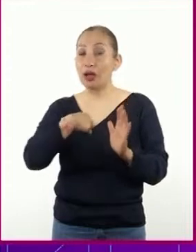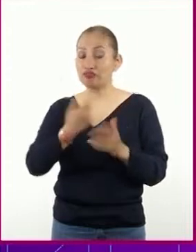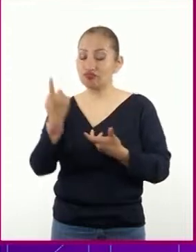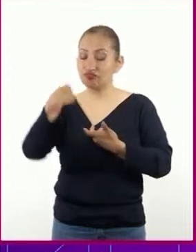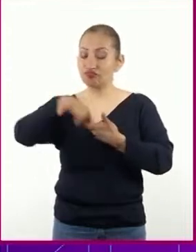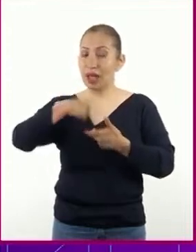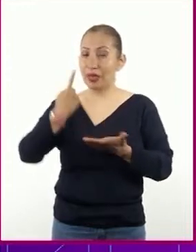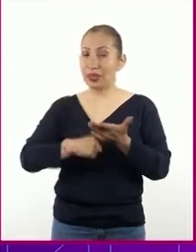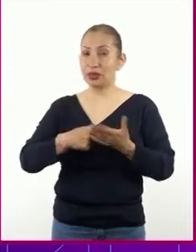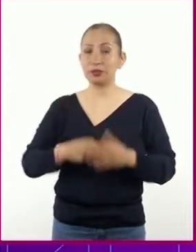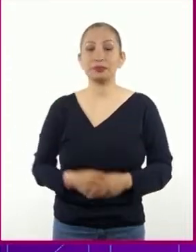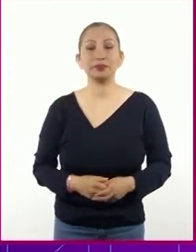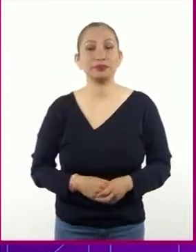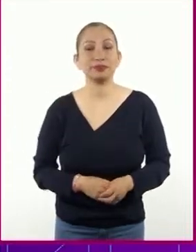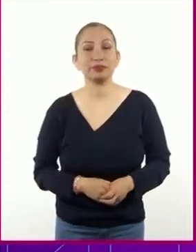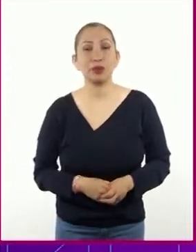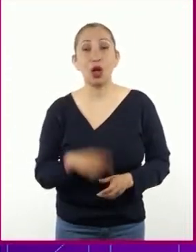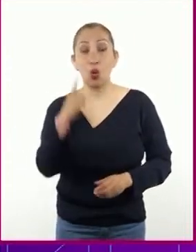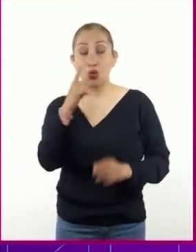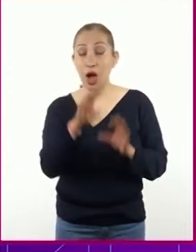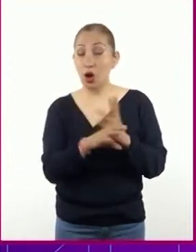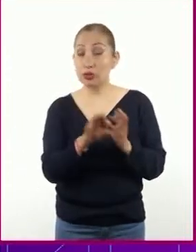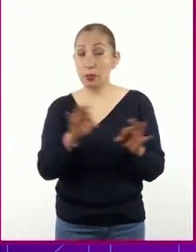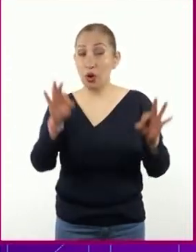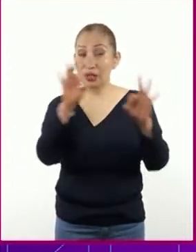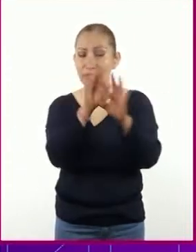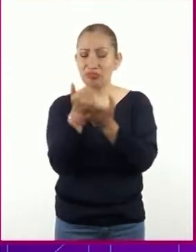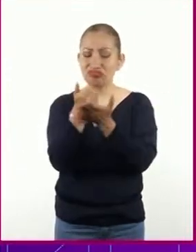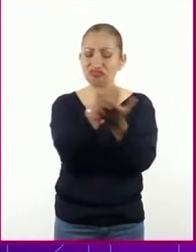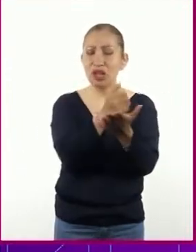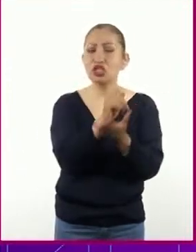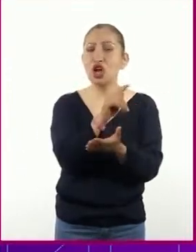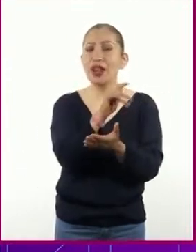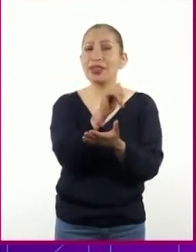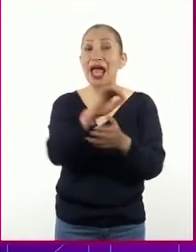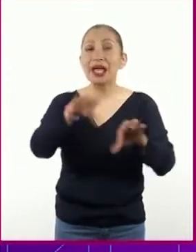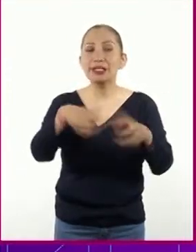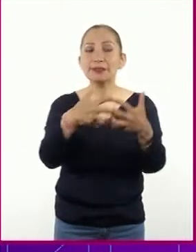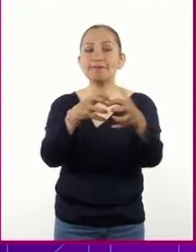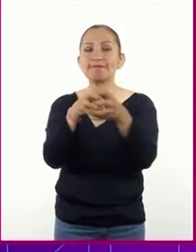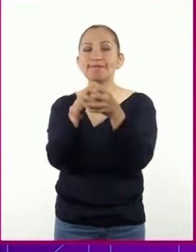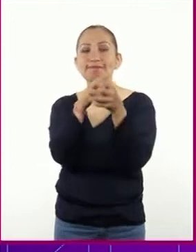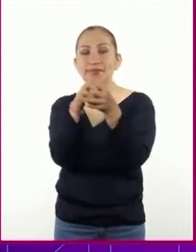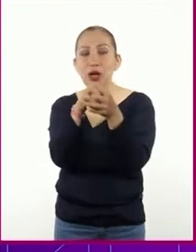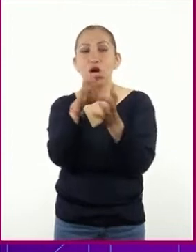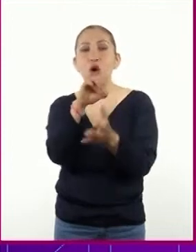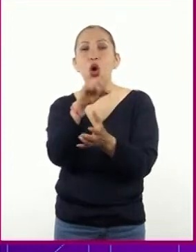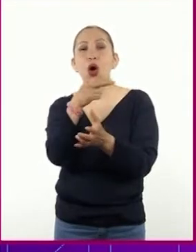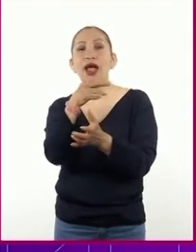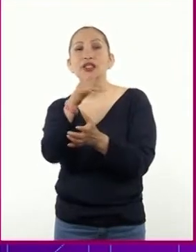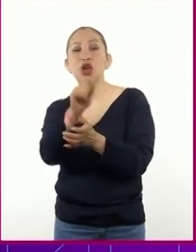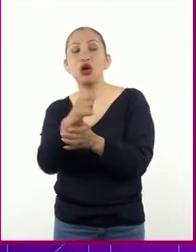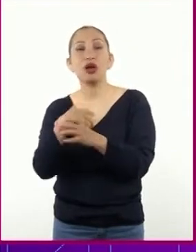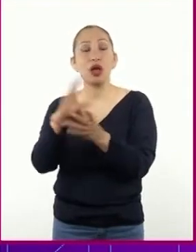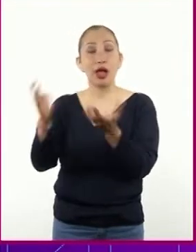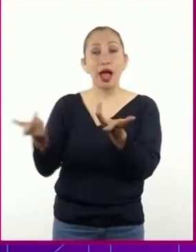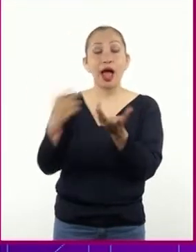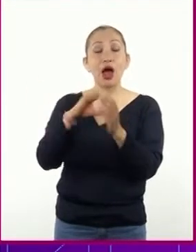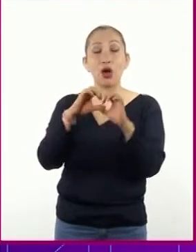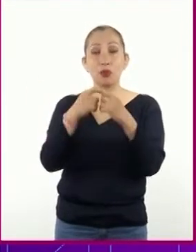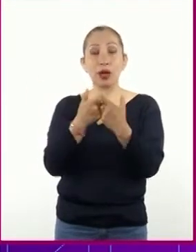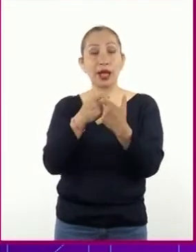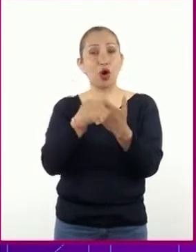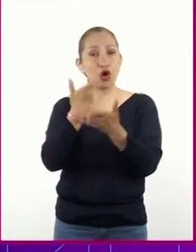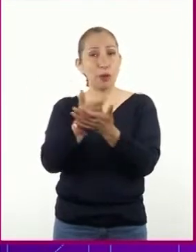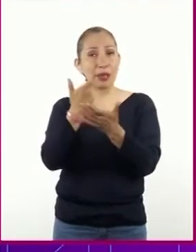interior. Una parte importante de la solidaridad es la cohesión. De acuerdo con la Comisión Económica para América